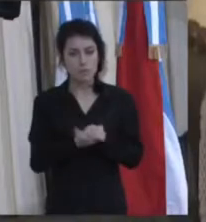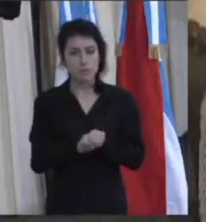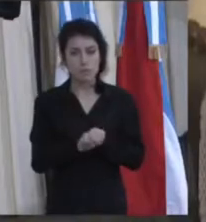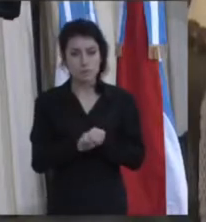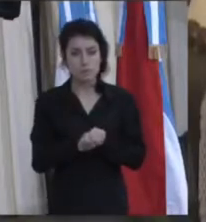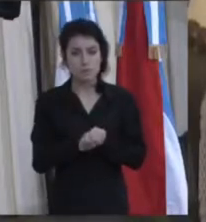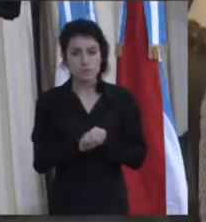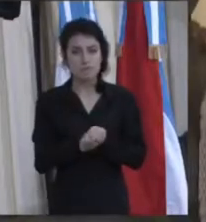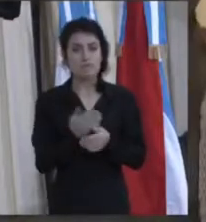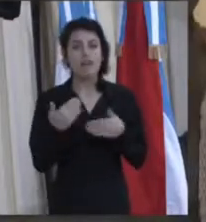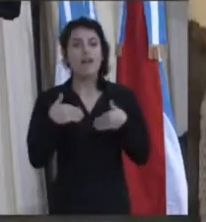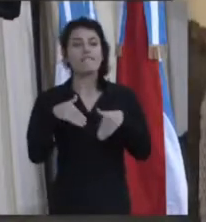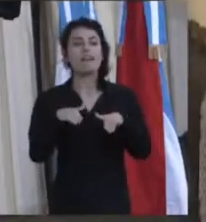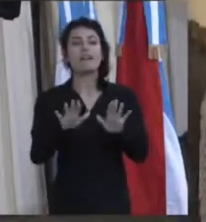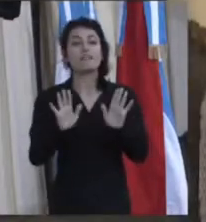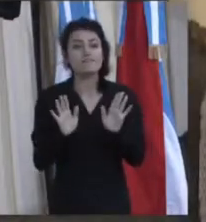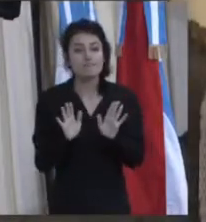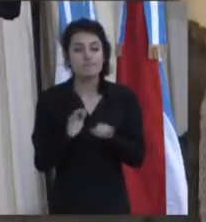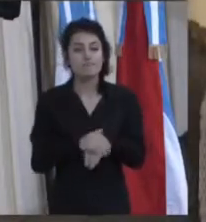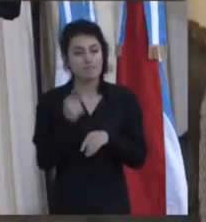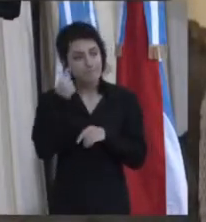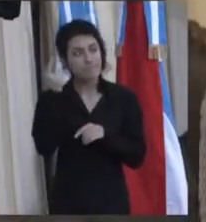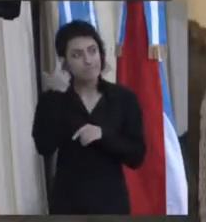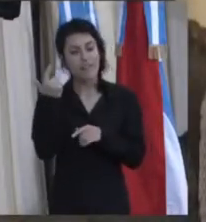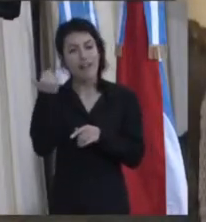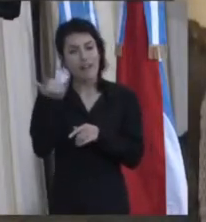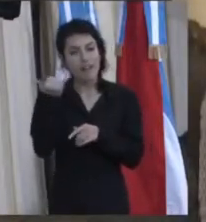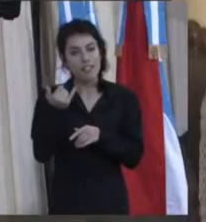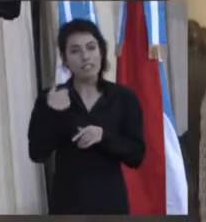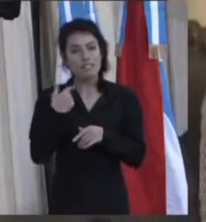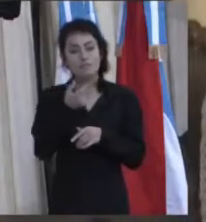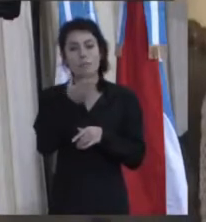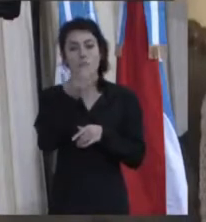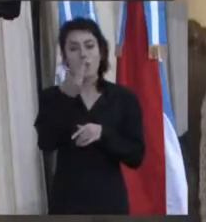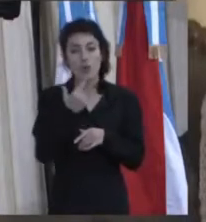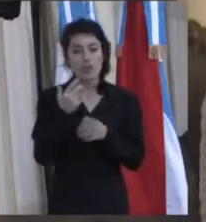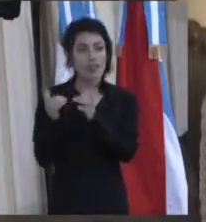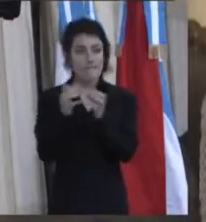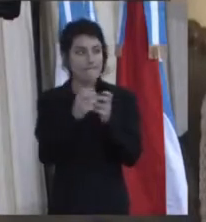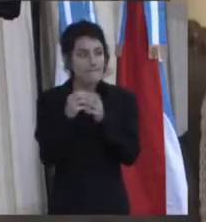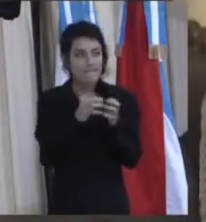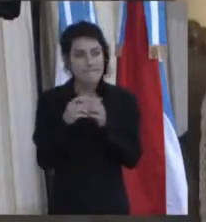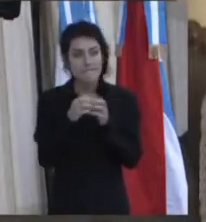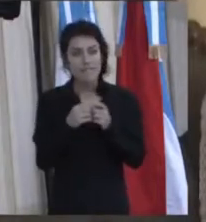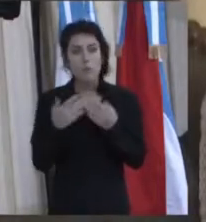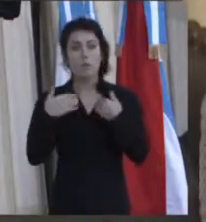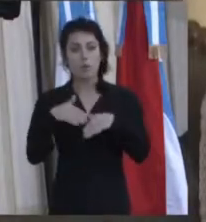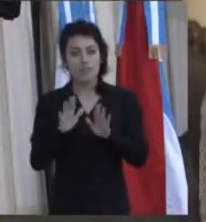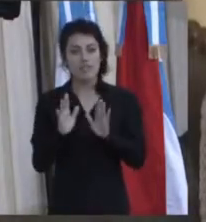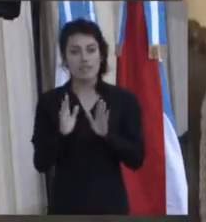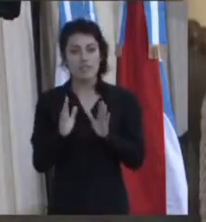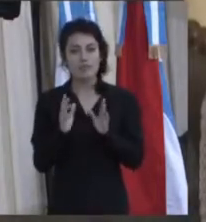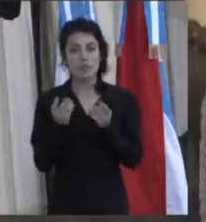Así que vamos a ver qué sale. Yo tengo varias ideas, en todo caso preferiría generar algún tipo de debate que me parece que puede llegar a ser más